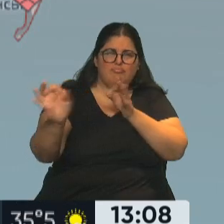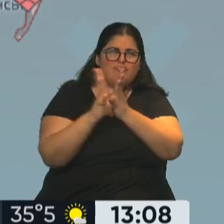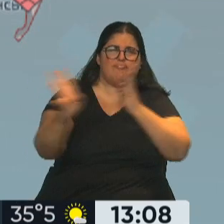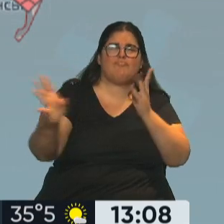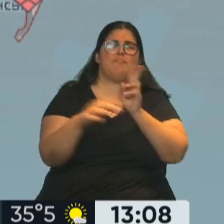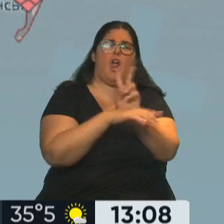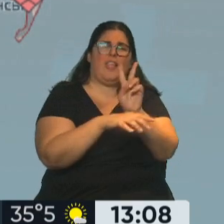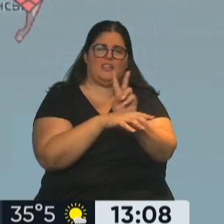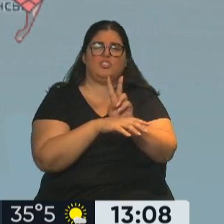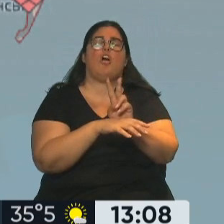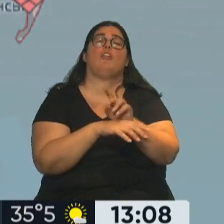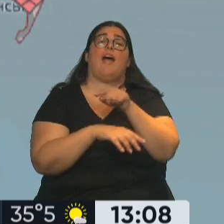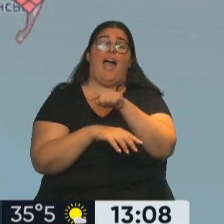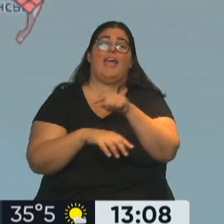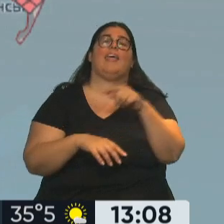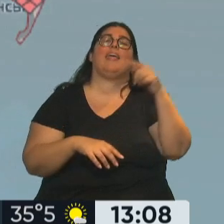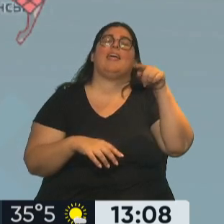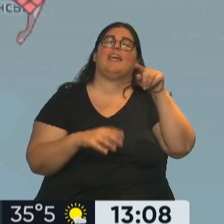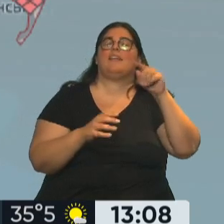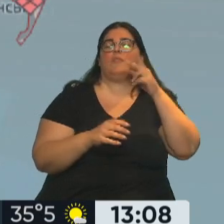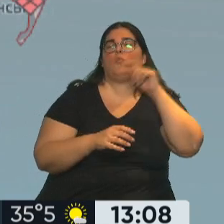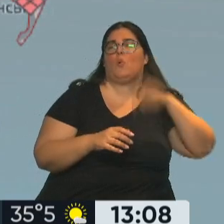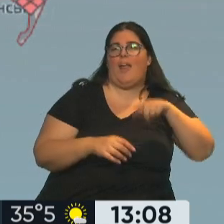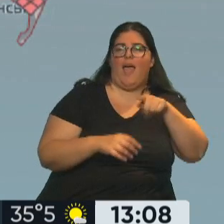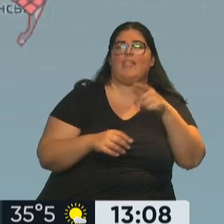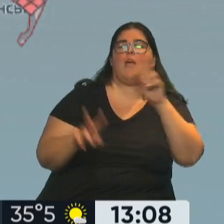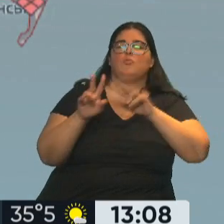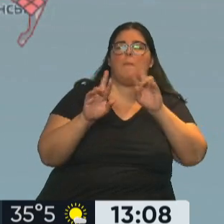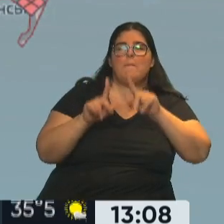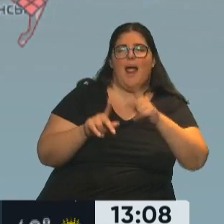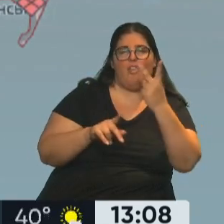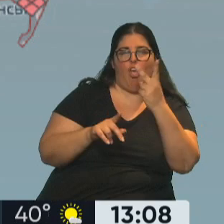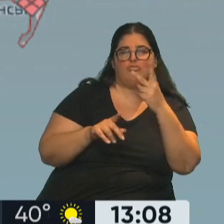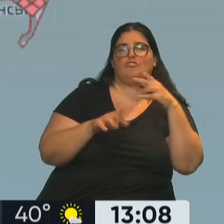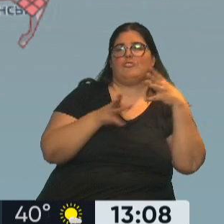kiev planteaba dos ejes de avance hacia las ciudades de melito